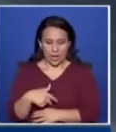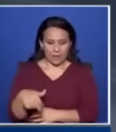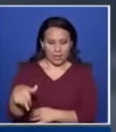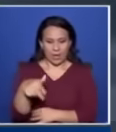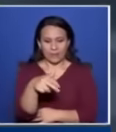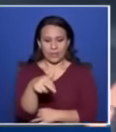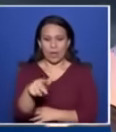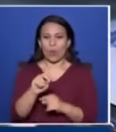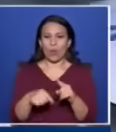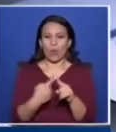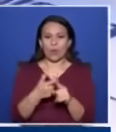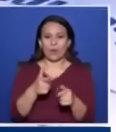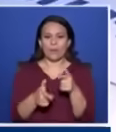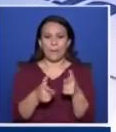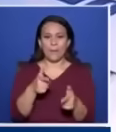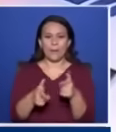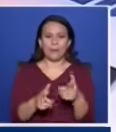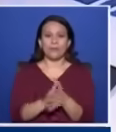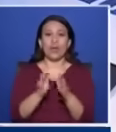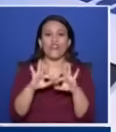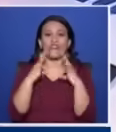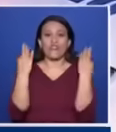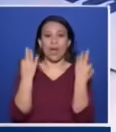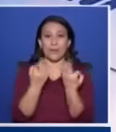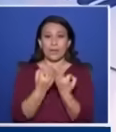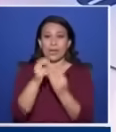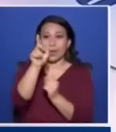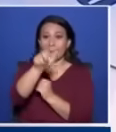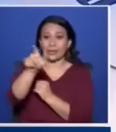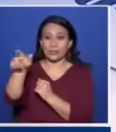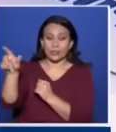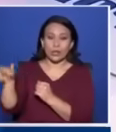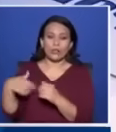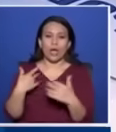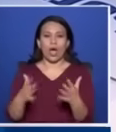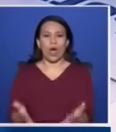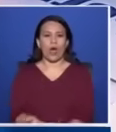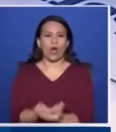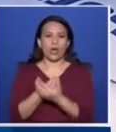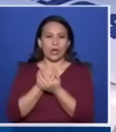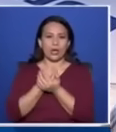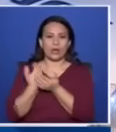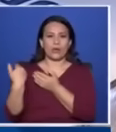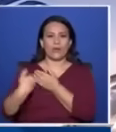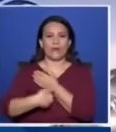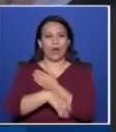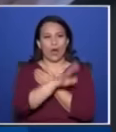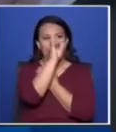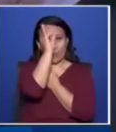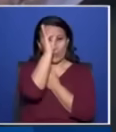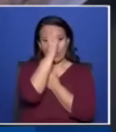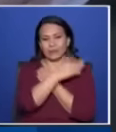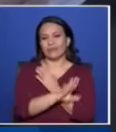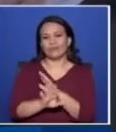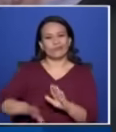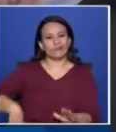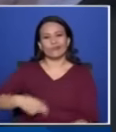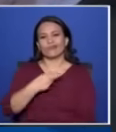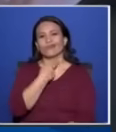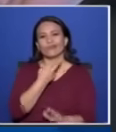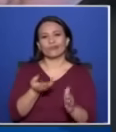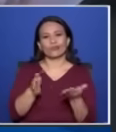zona cuando lo atacaron. Familiares y vecinos lo trasladaron a un hospital donde los médicos confirmaron su